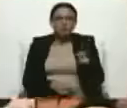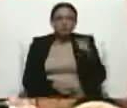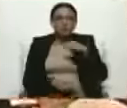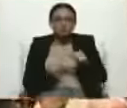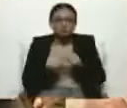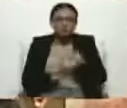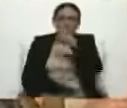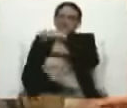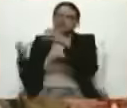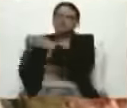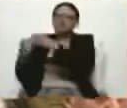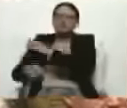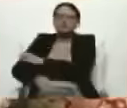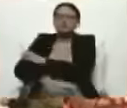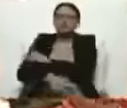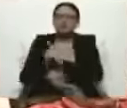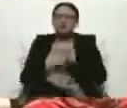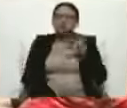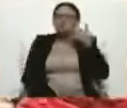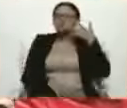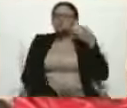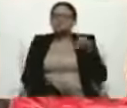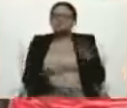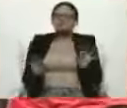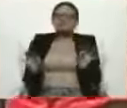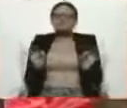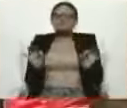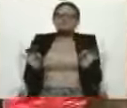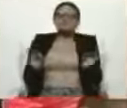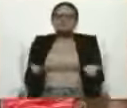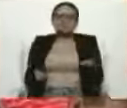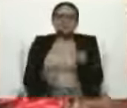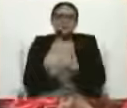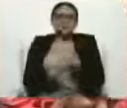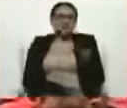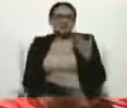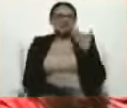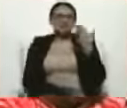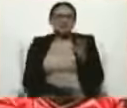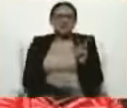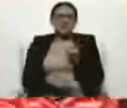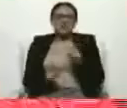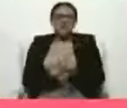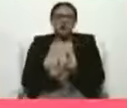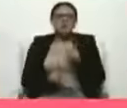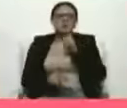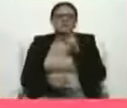patarucos. ¿Tú sabes lo que es un pataruco, va? Pataruco no le aguanta un...